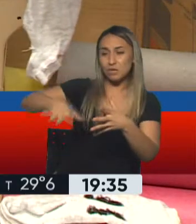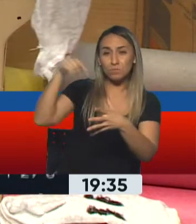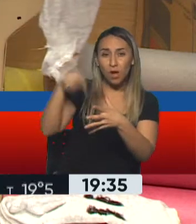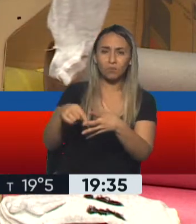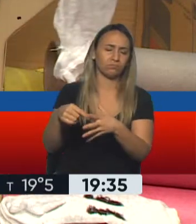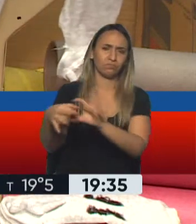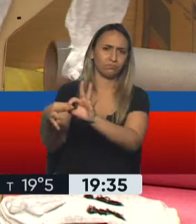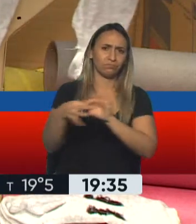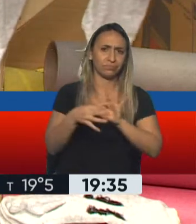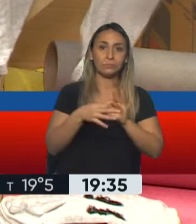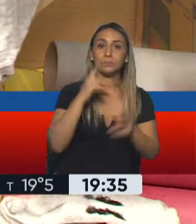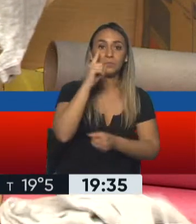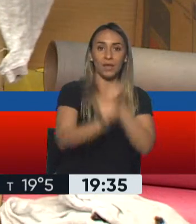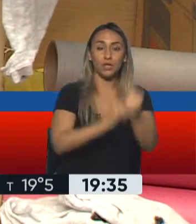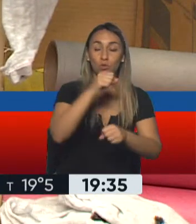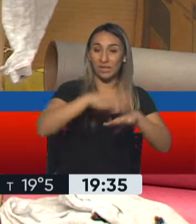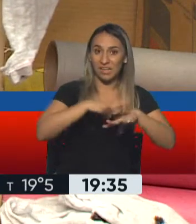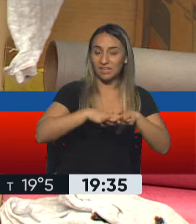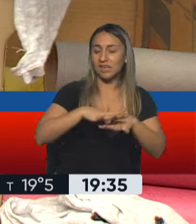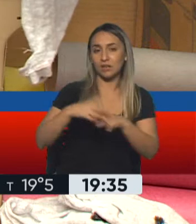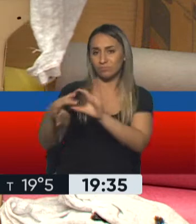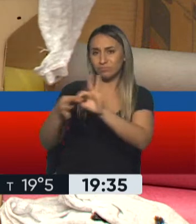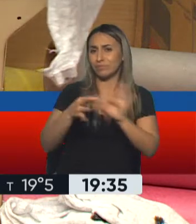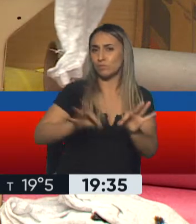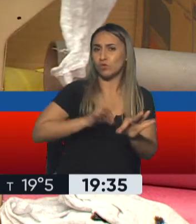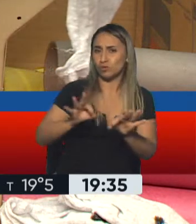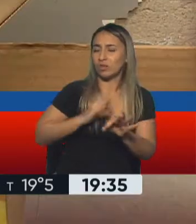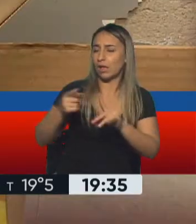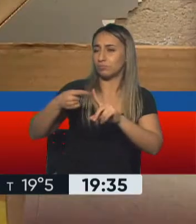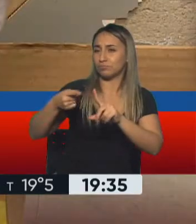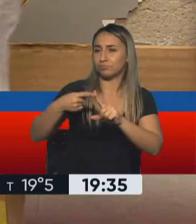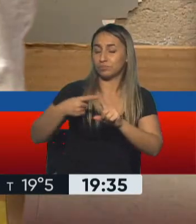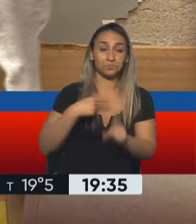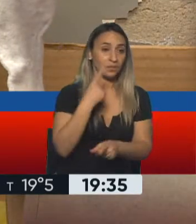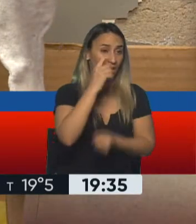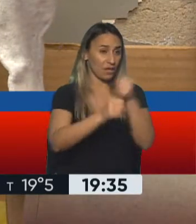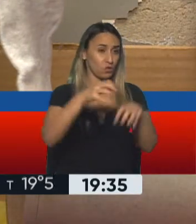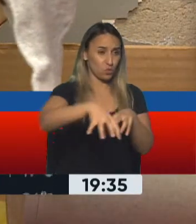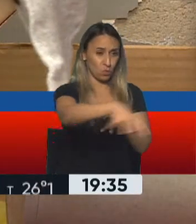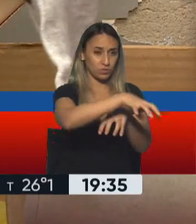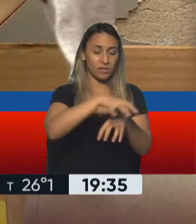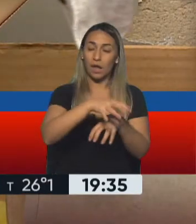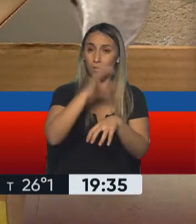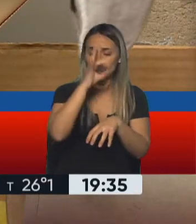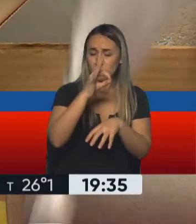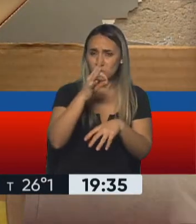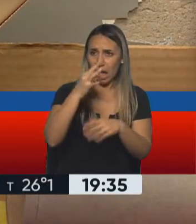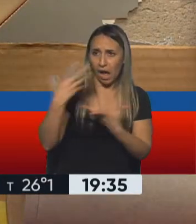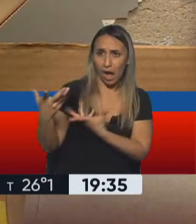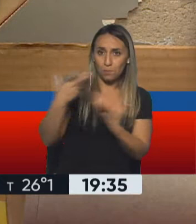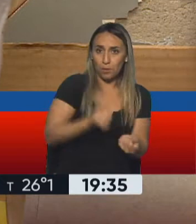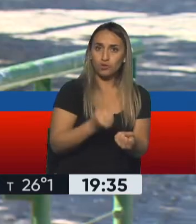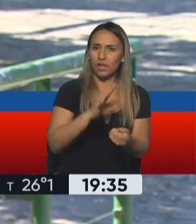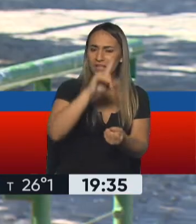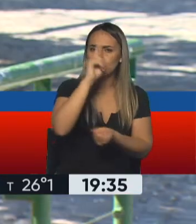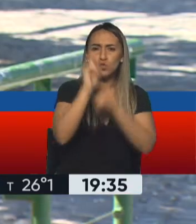están vinculados al sector industrial de hace muchísimos años. Los industriales no hemos tenido estas señales tan claras de respaldo a la industria